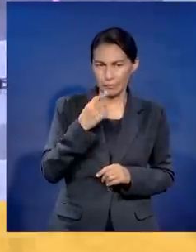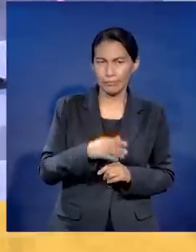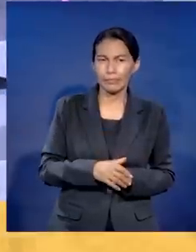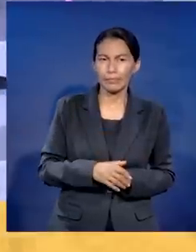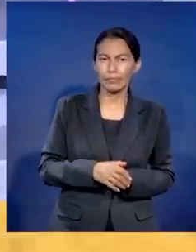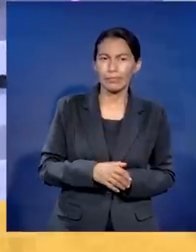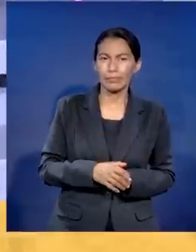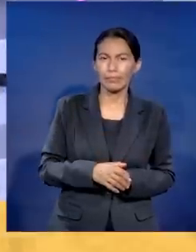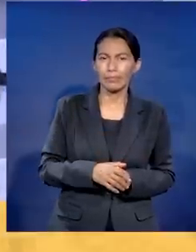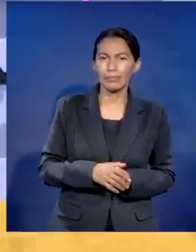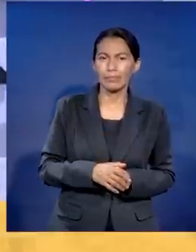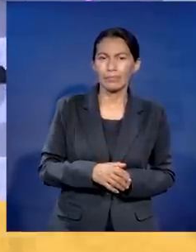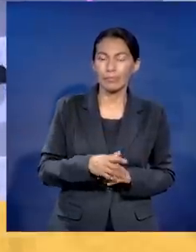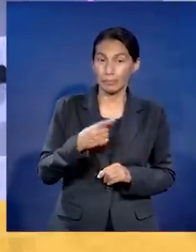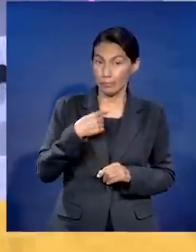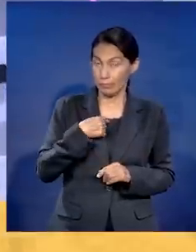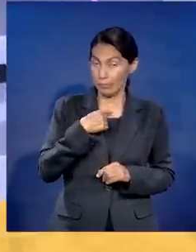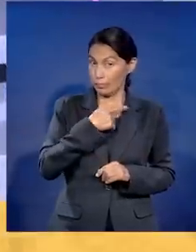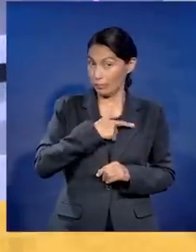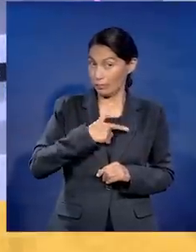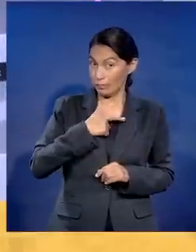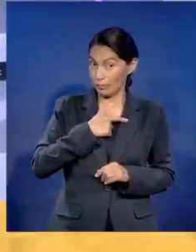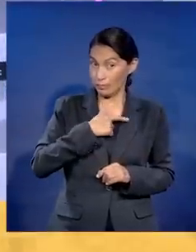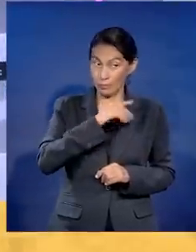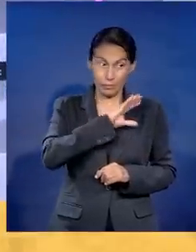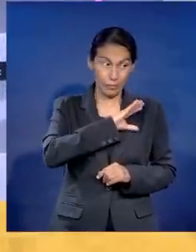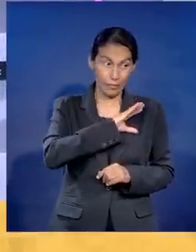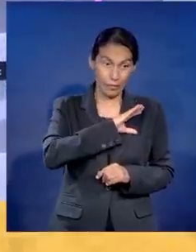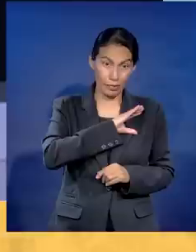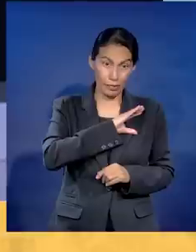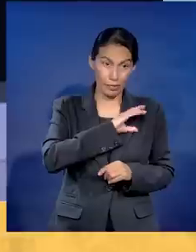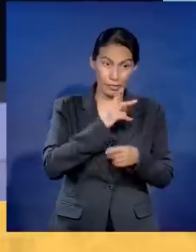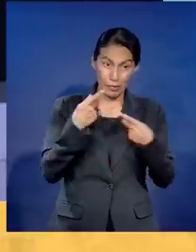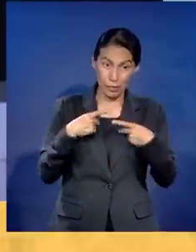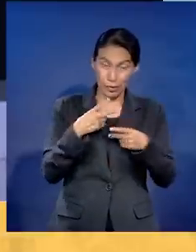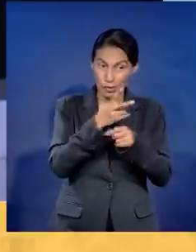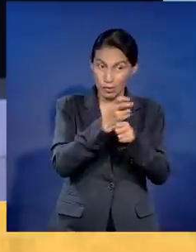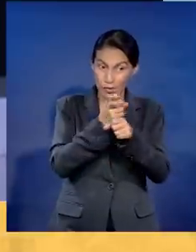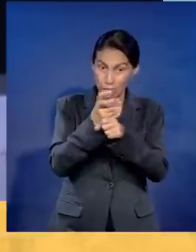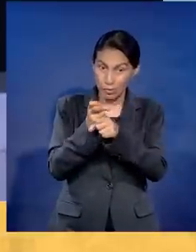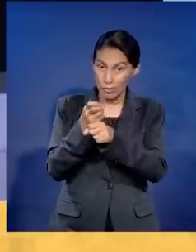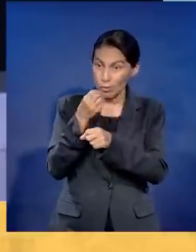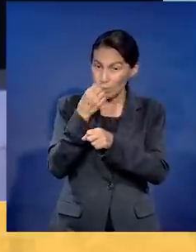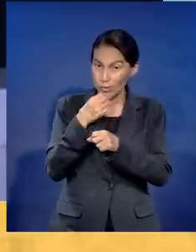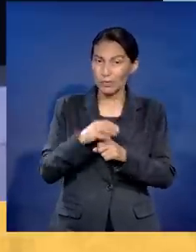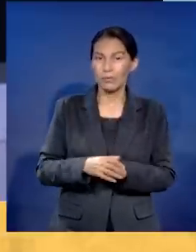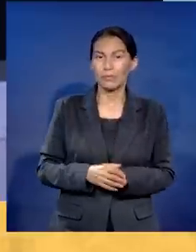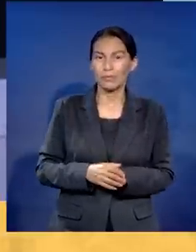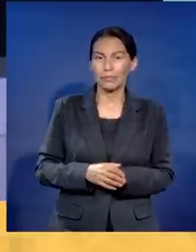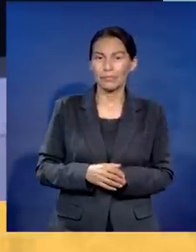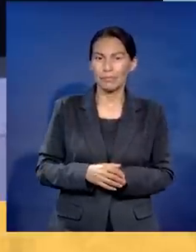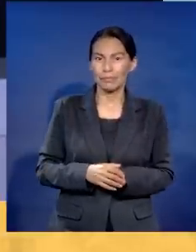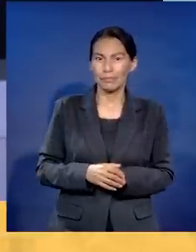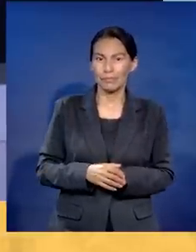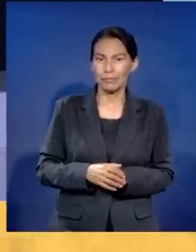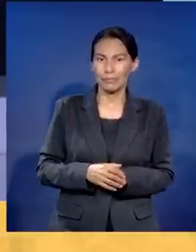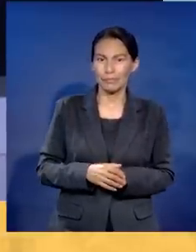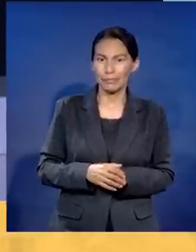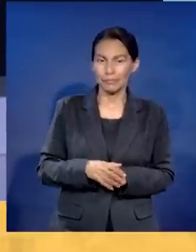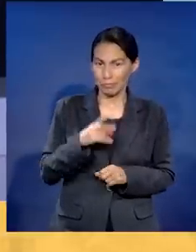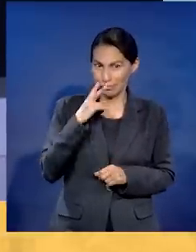Bueno, quizás solamente para aclarar, ¿a qué me refiero? Mire, a mí me gusta mucho mostrar cariño invitando a comer.